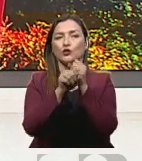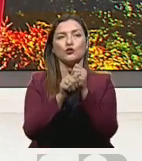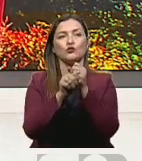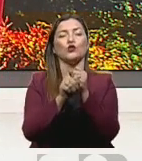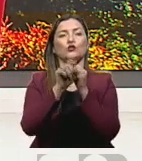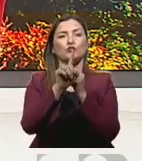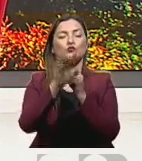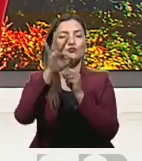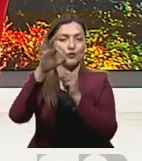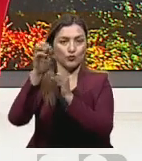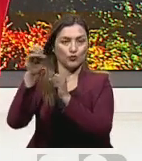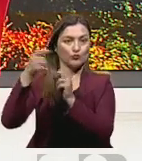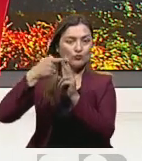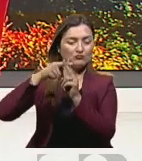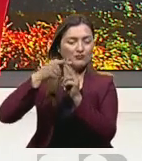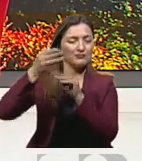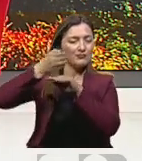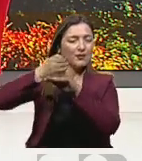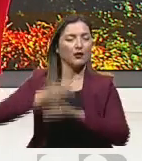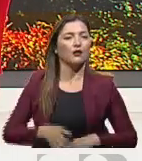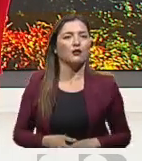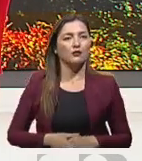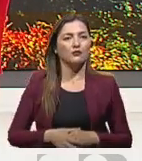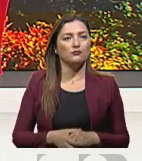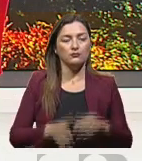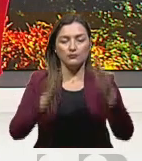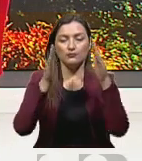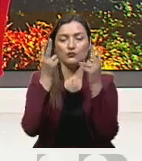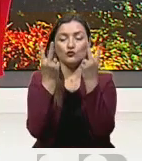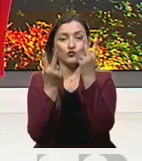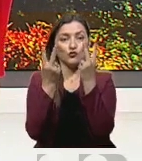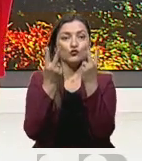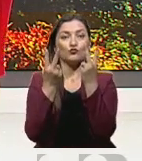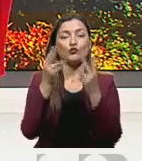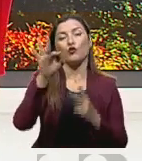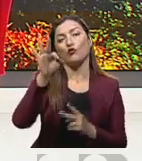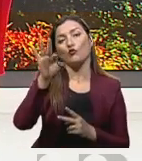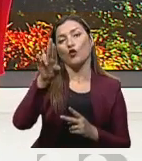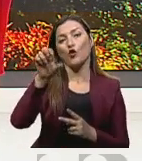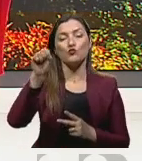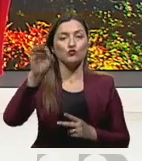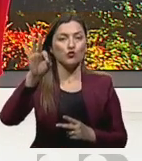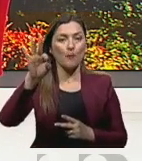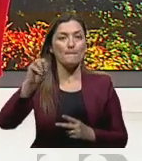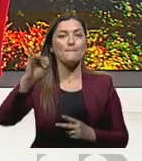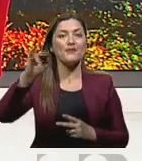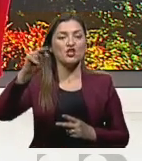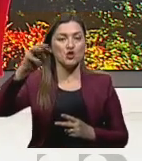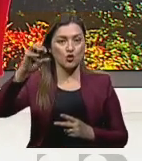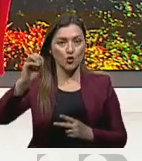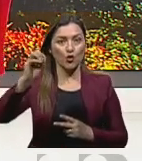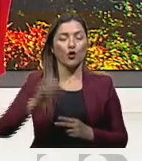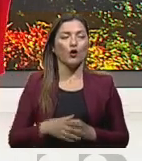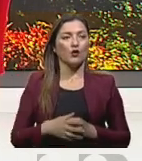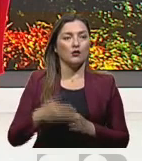estén muy pendientes porque escuchen esto en breve nos va a visitar faustomiño y Daniel Betancourt también para contarnos